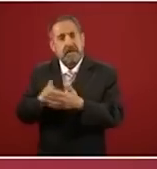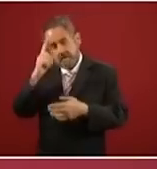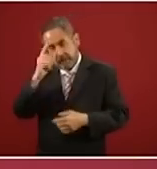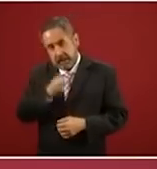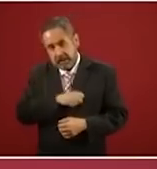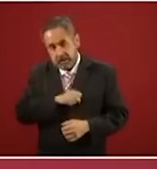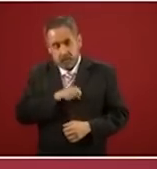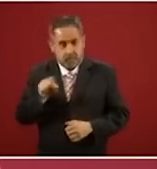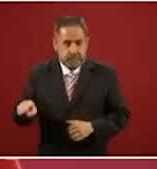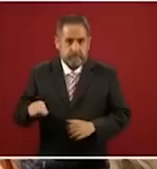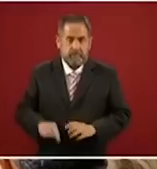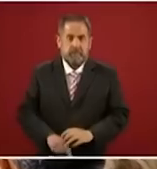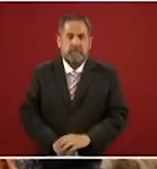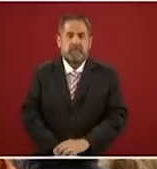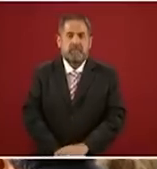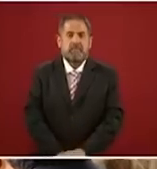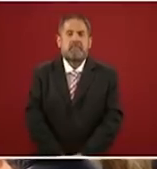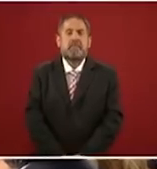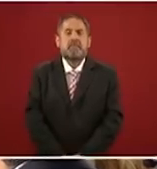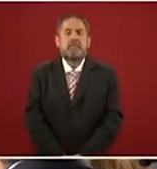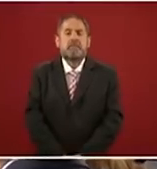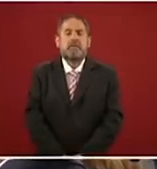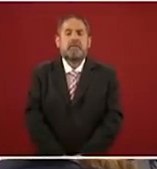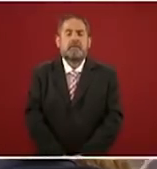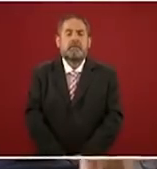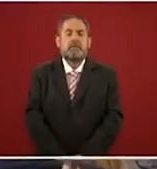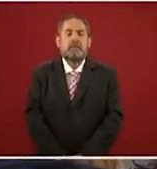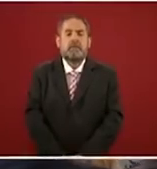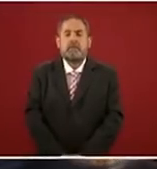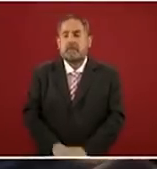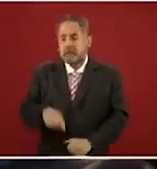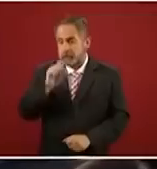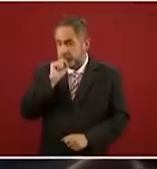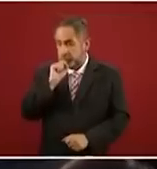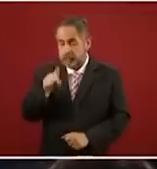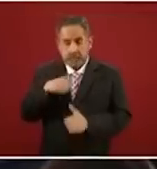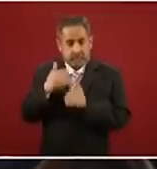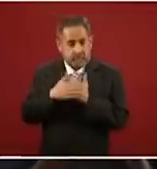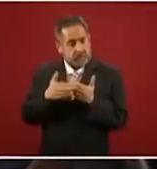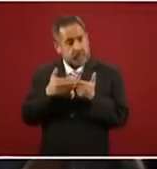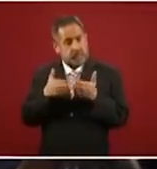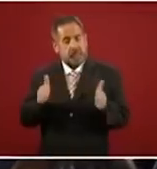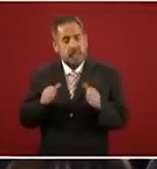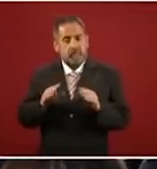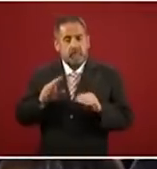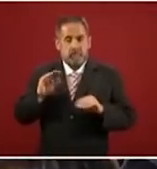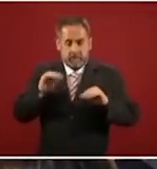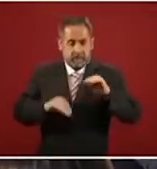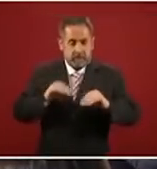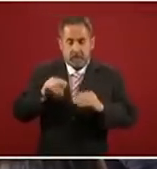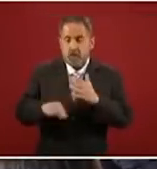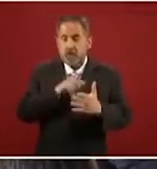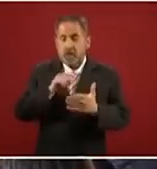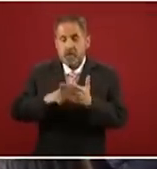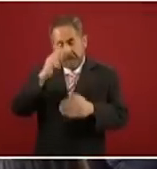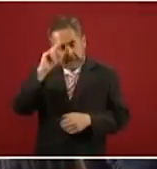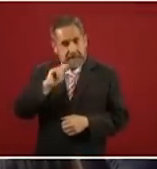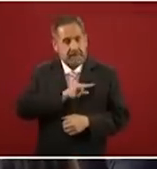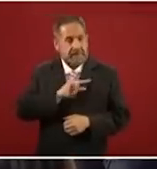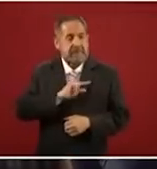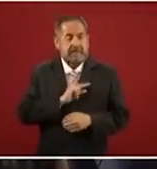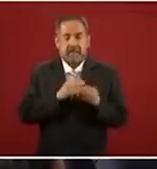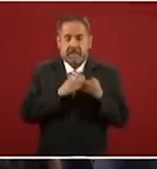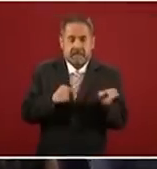salud y se va a ampliar también los espacios para las especialidades